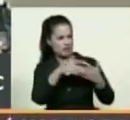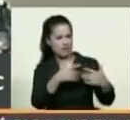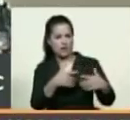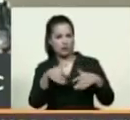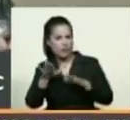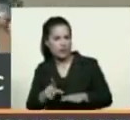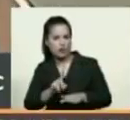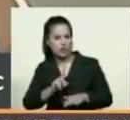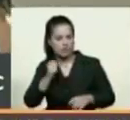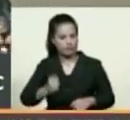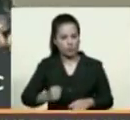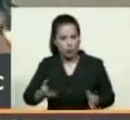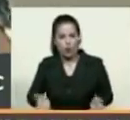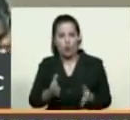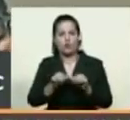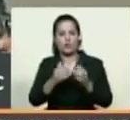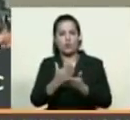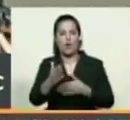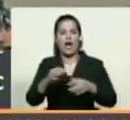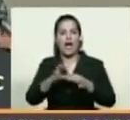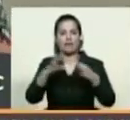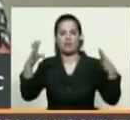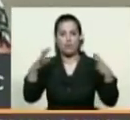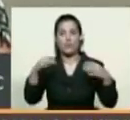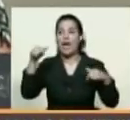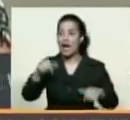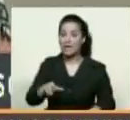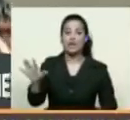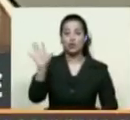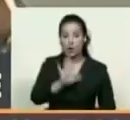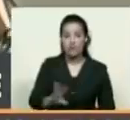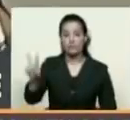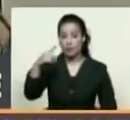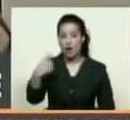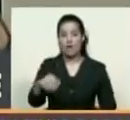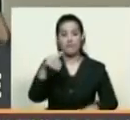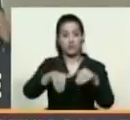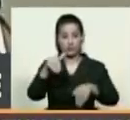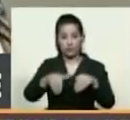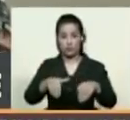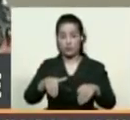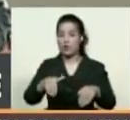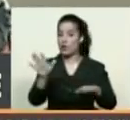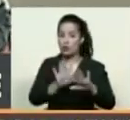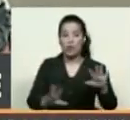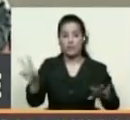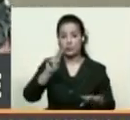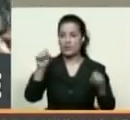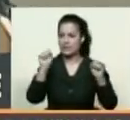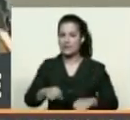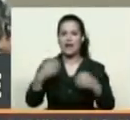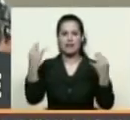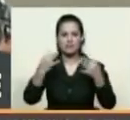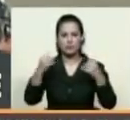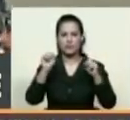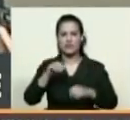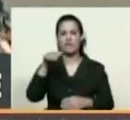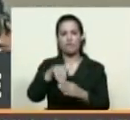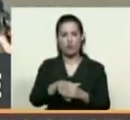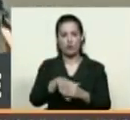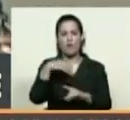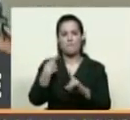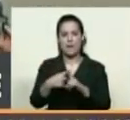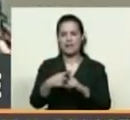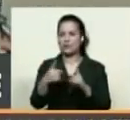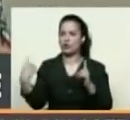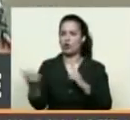suspendiera. Aquí en todo el país hubo elección, en todo el país se le garantizó ese voto, ese